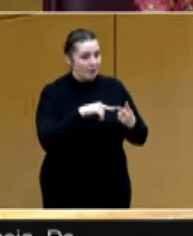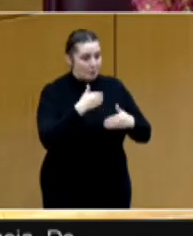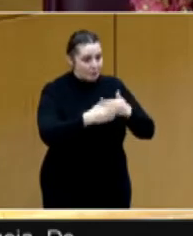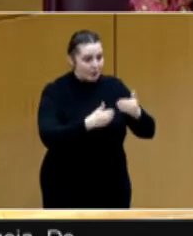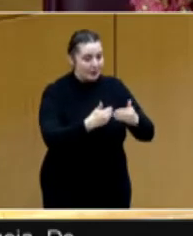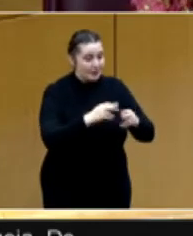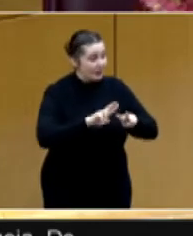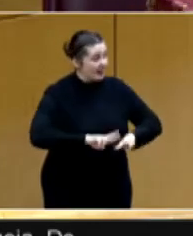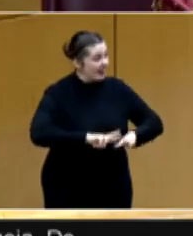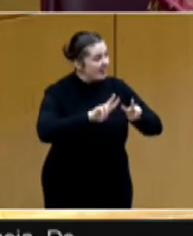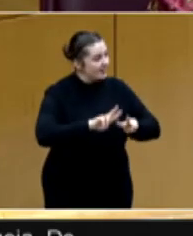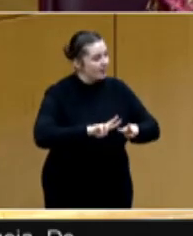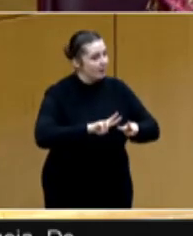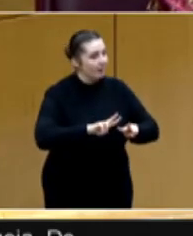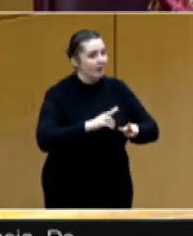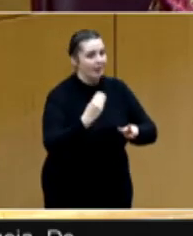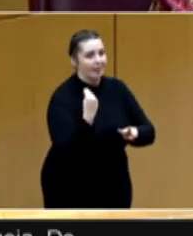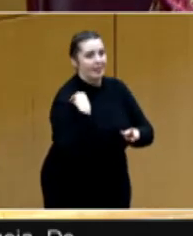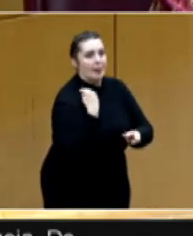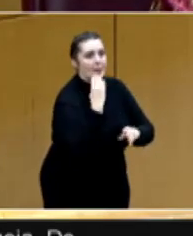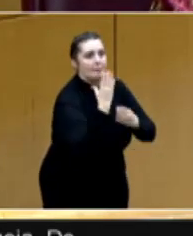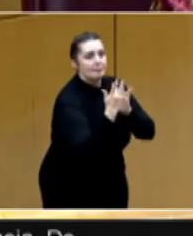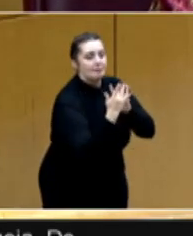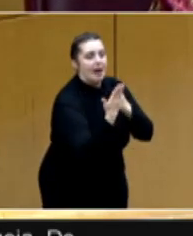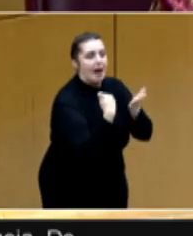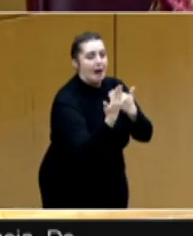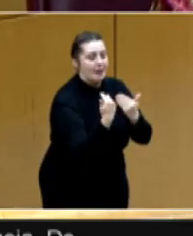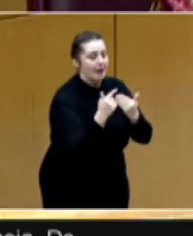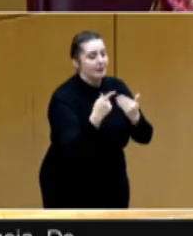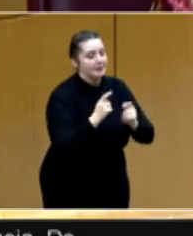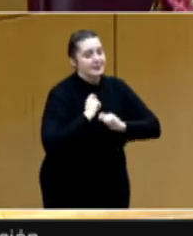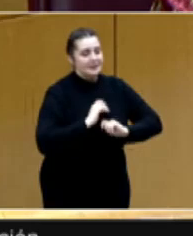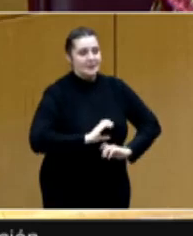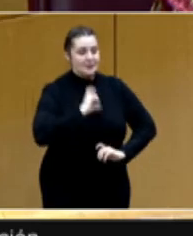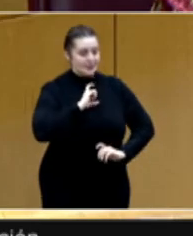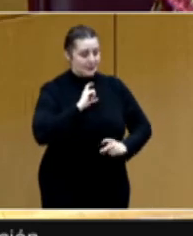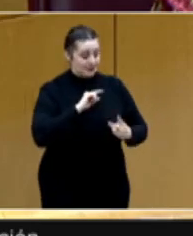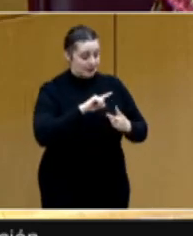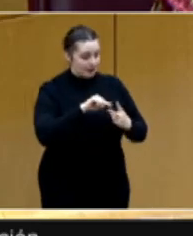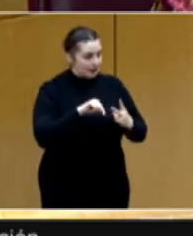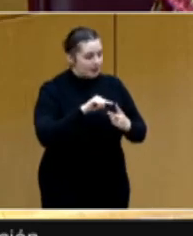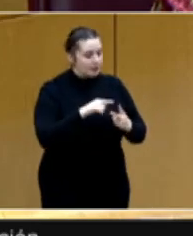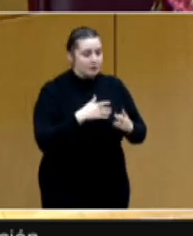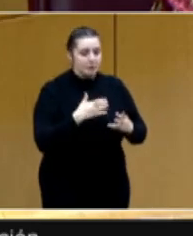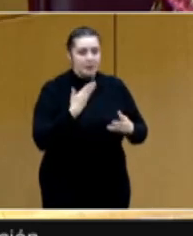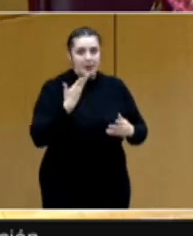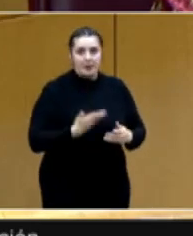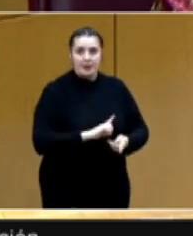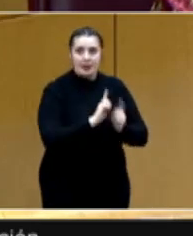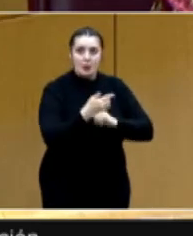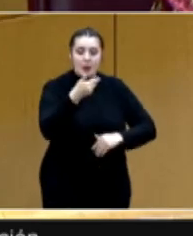de revisión si fue oída y esto yo creo que es un cambio un cambio importante